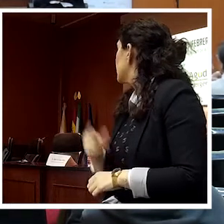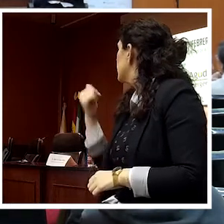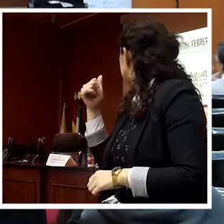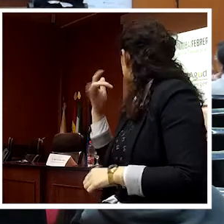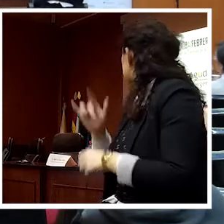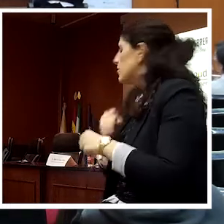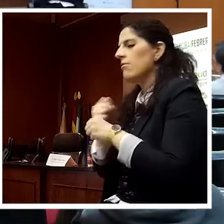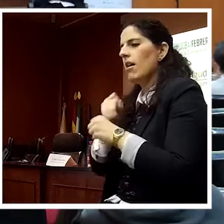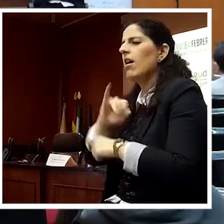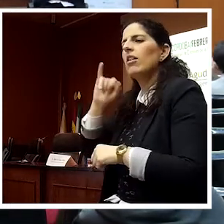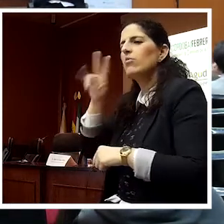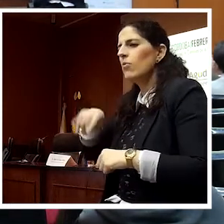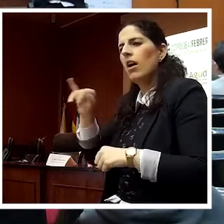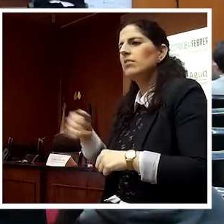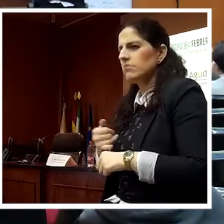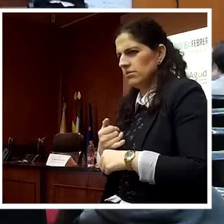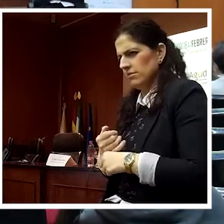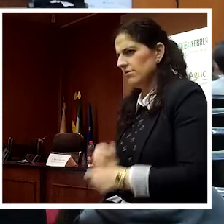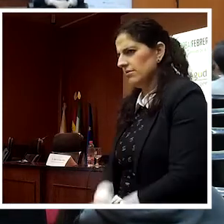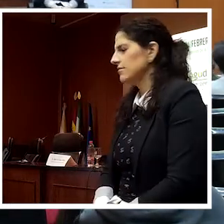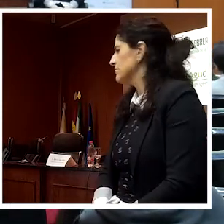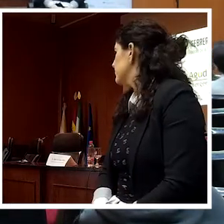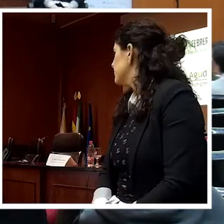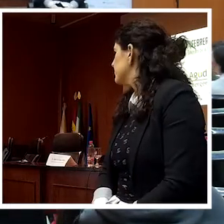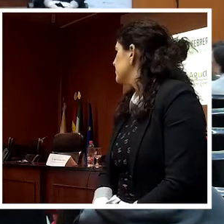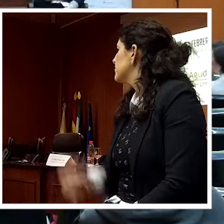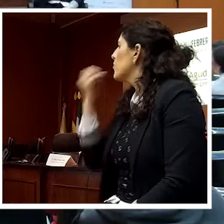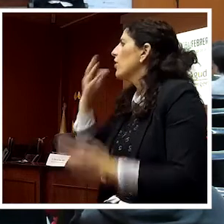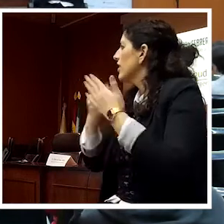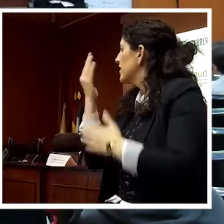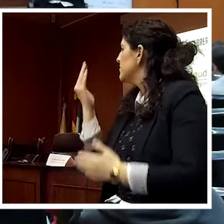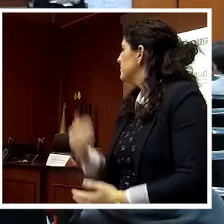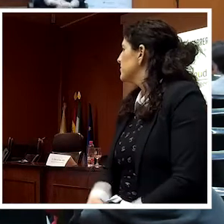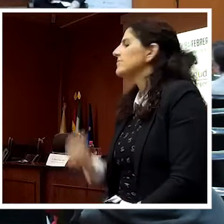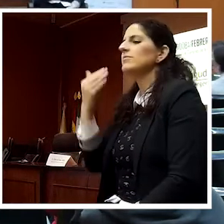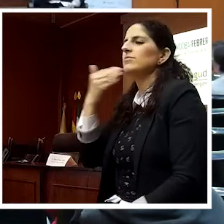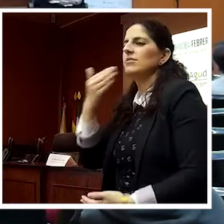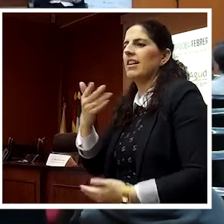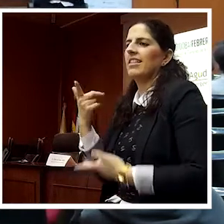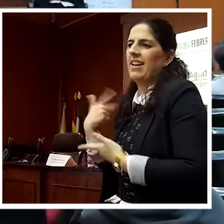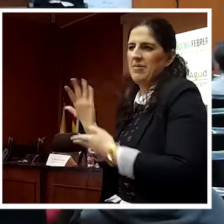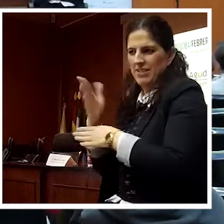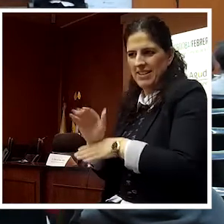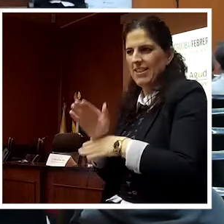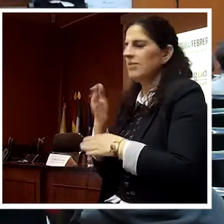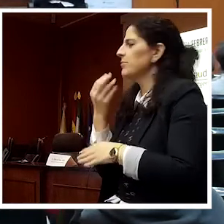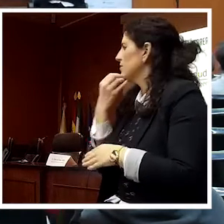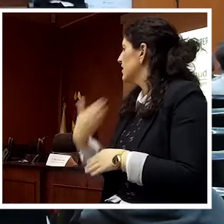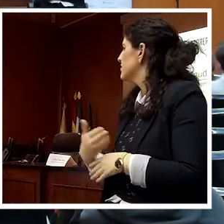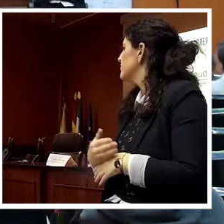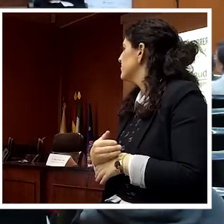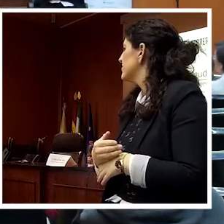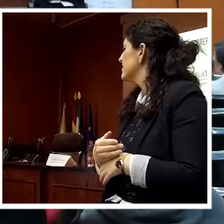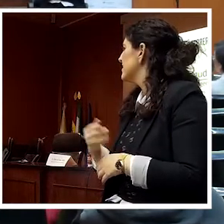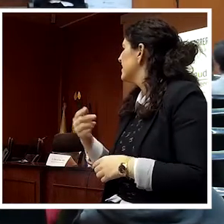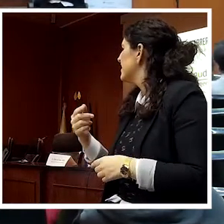y un trabajador incansable. Muchas gracias. Bueno, buenos días y muchas gracias a ti, Amparo, por la presentación. Pero vaya, es